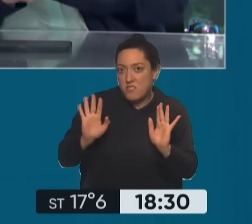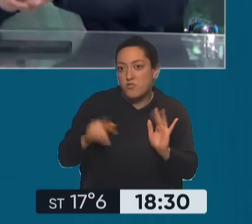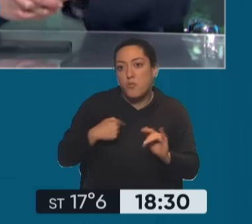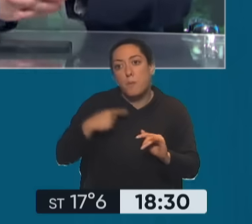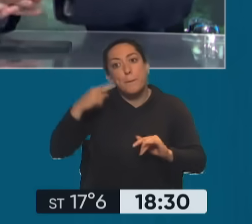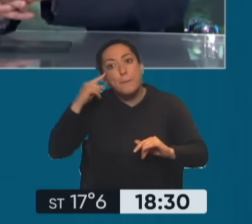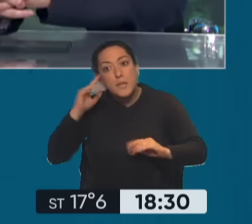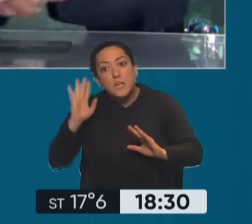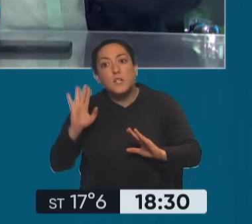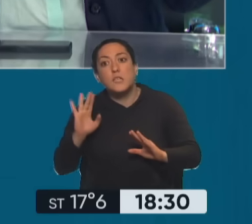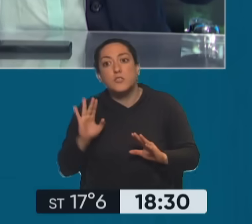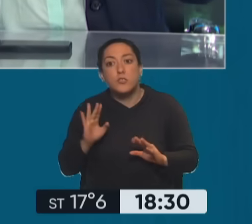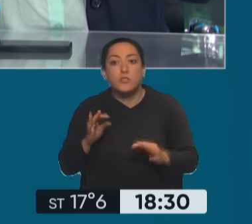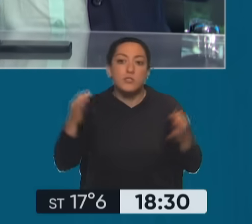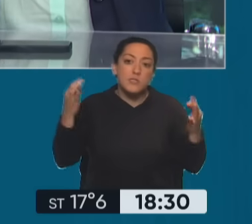una,